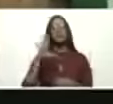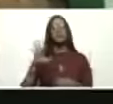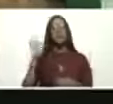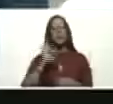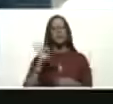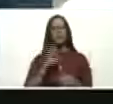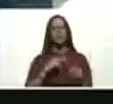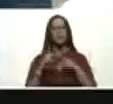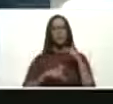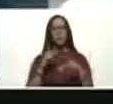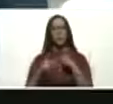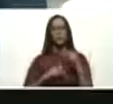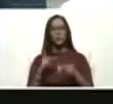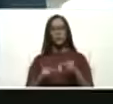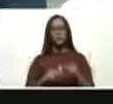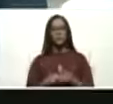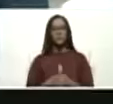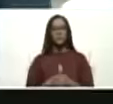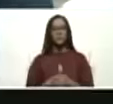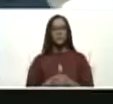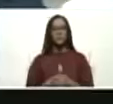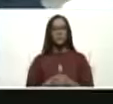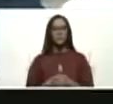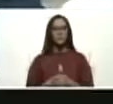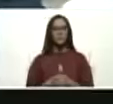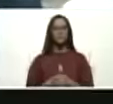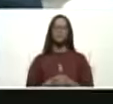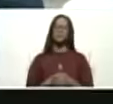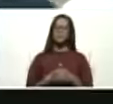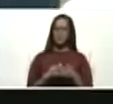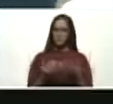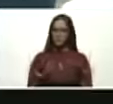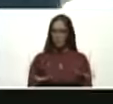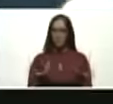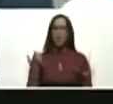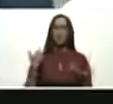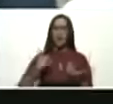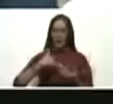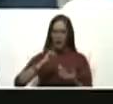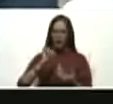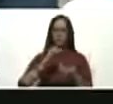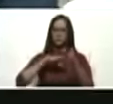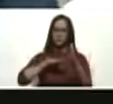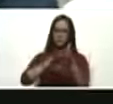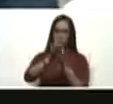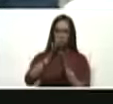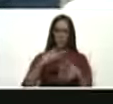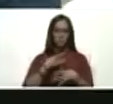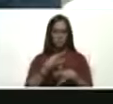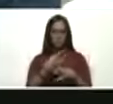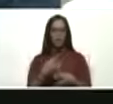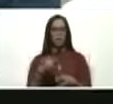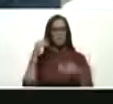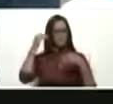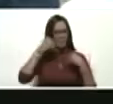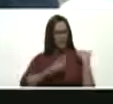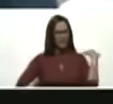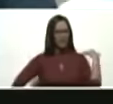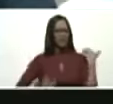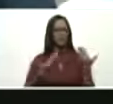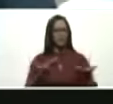de su producción y está en tendencia de superar. El presidente me dio una buena noticia,